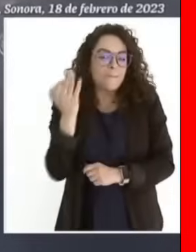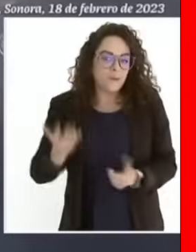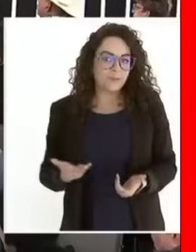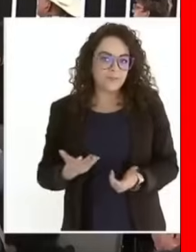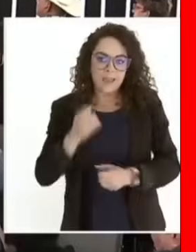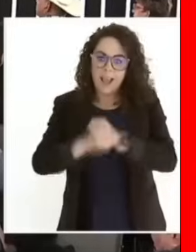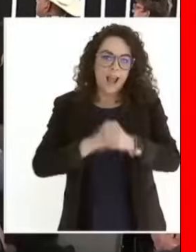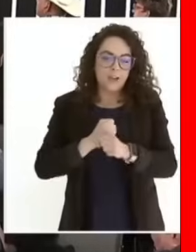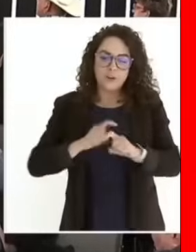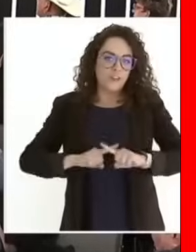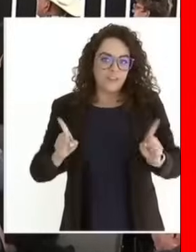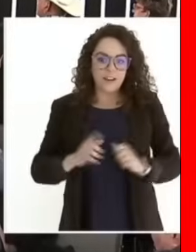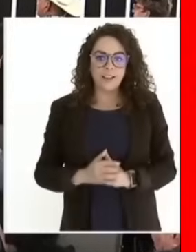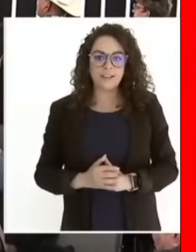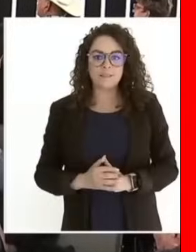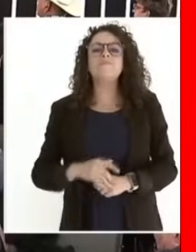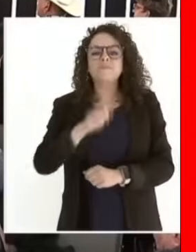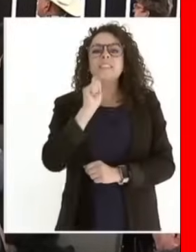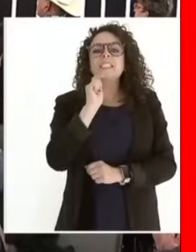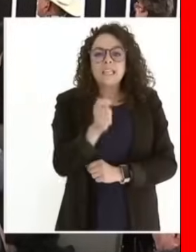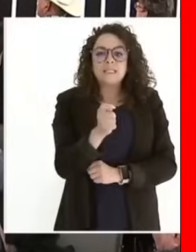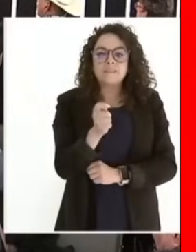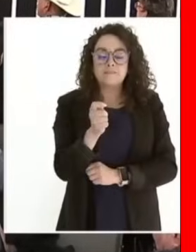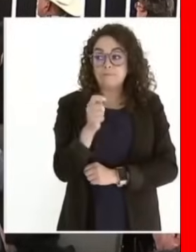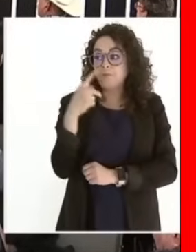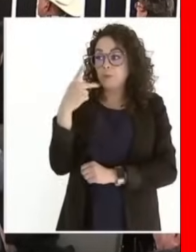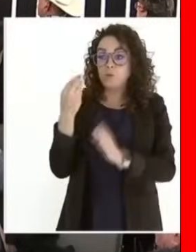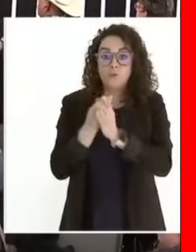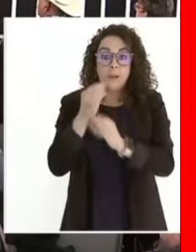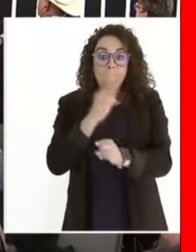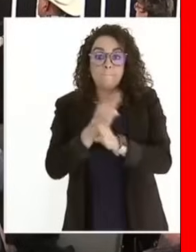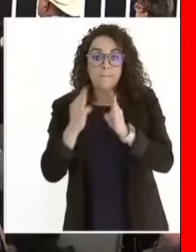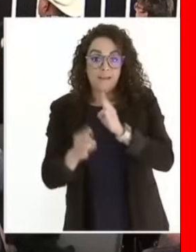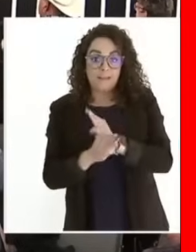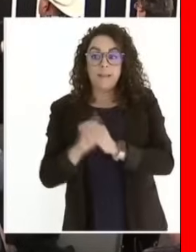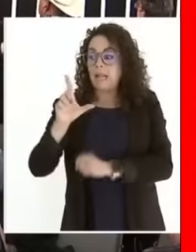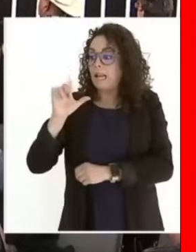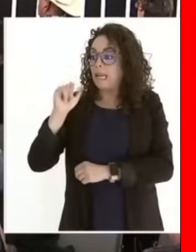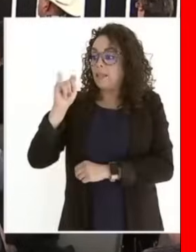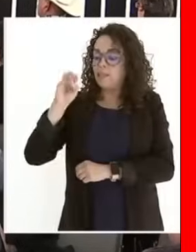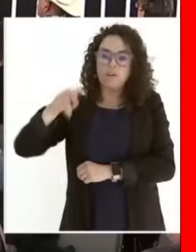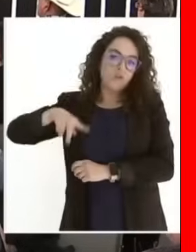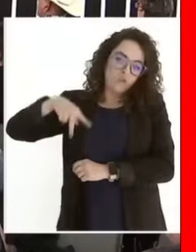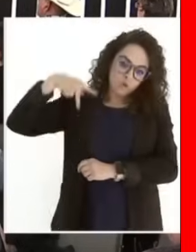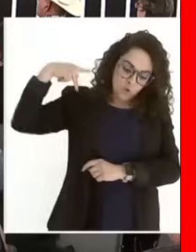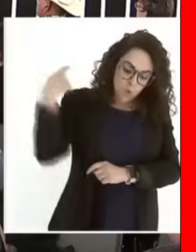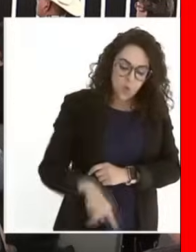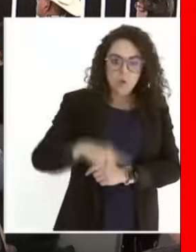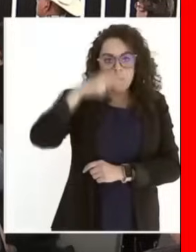eh nacionalizar el litio para que